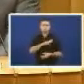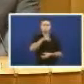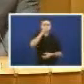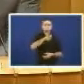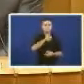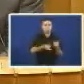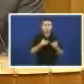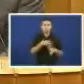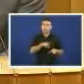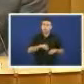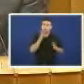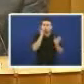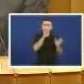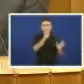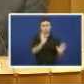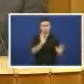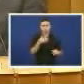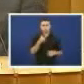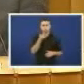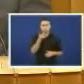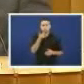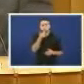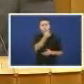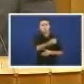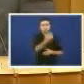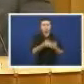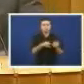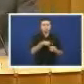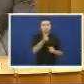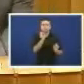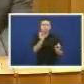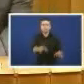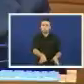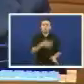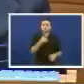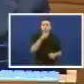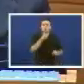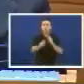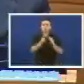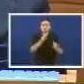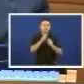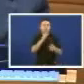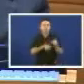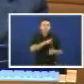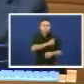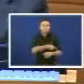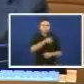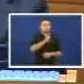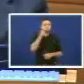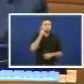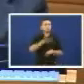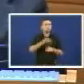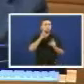Non faga como a mala prensa deportiva que solle concede a atención informativa ao ruxe-ruxe de